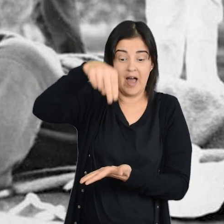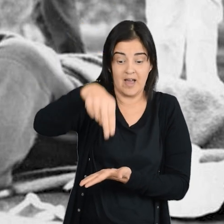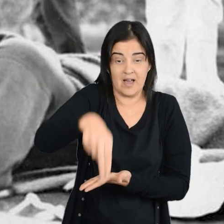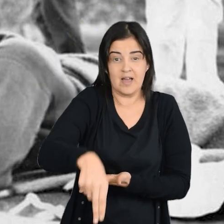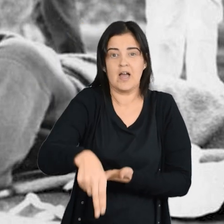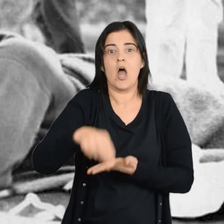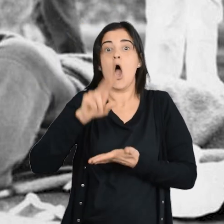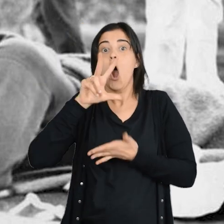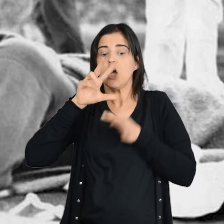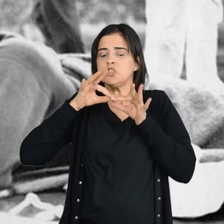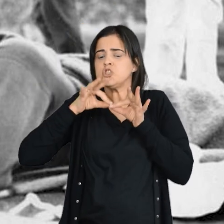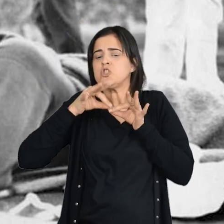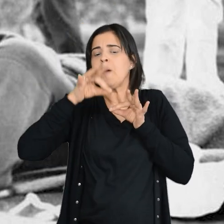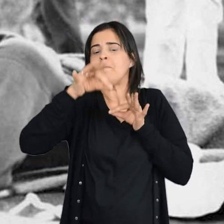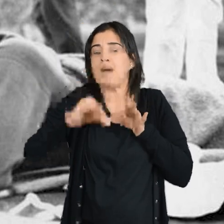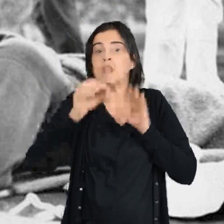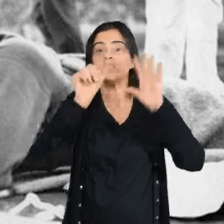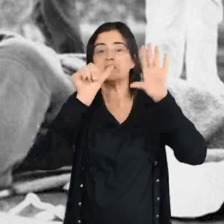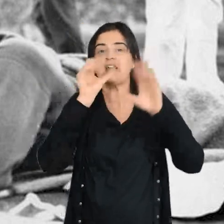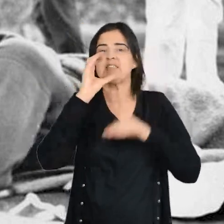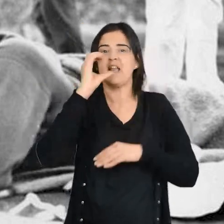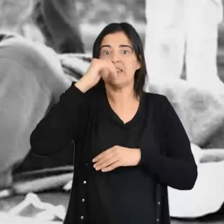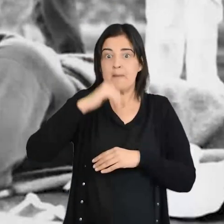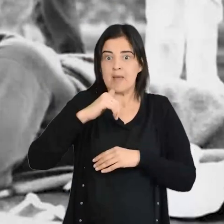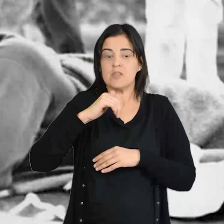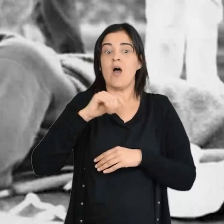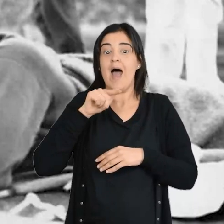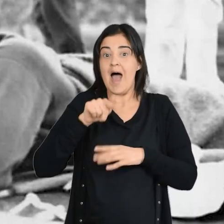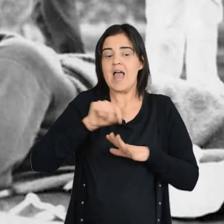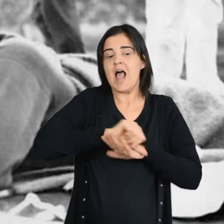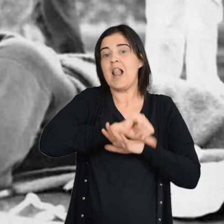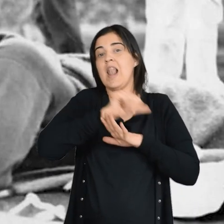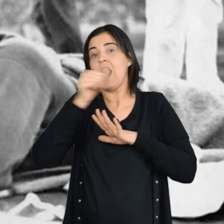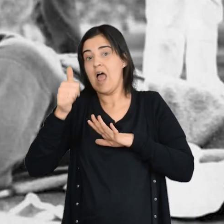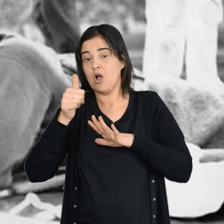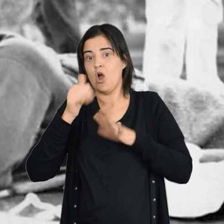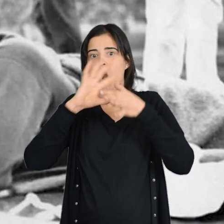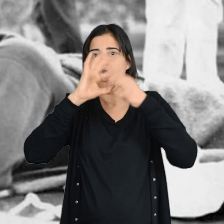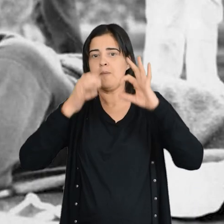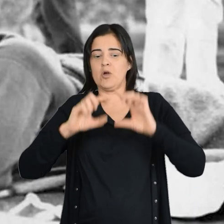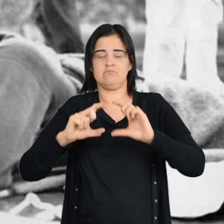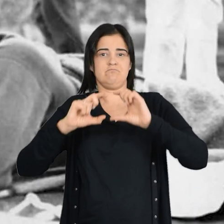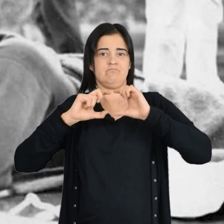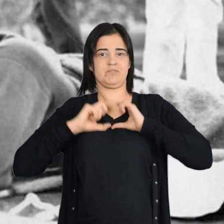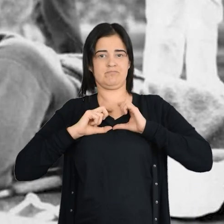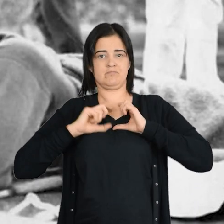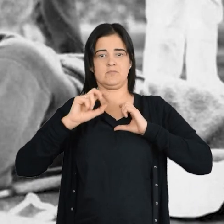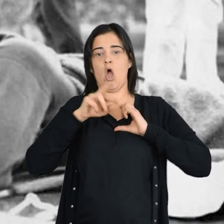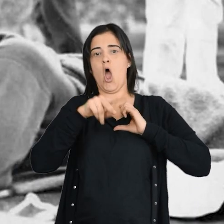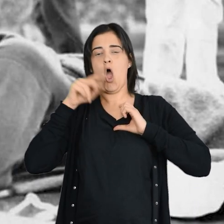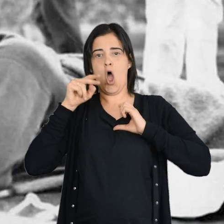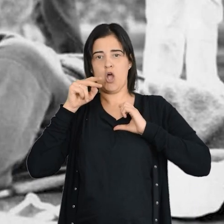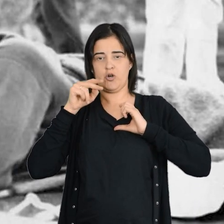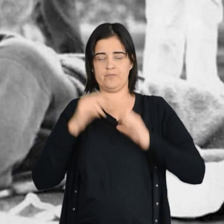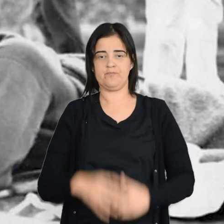magistral alcanzando 8 metros y seis centímetros logrando así el récord olímpico y la medalla de oro